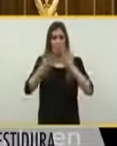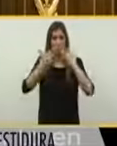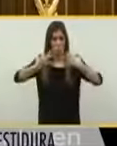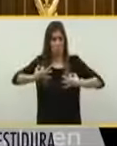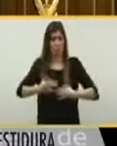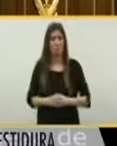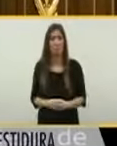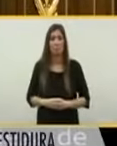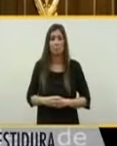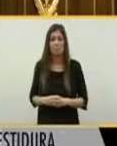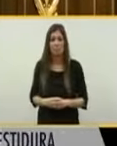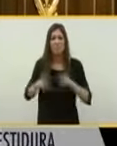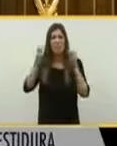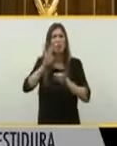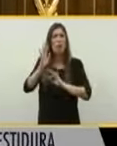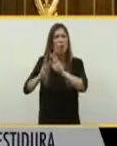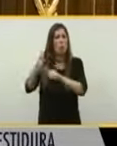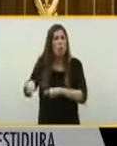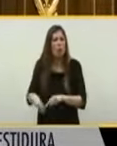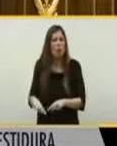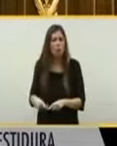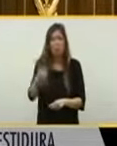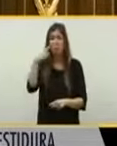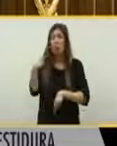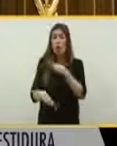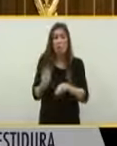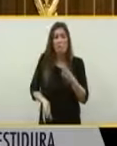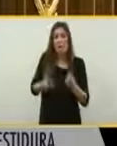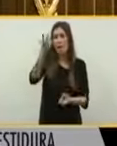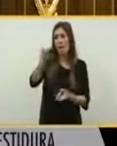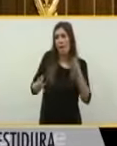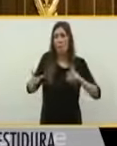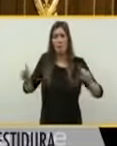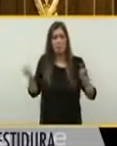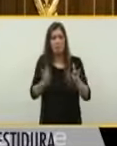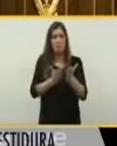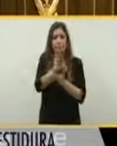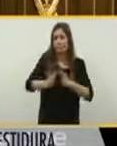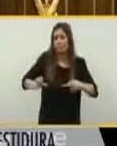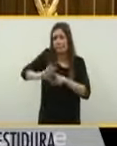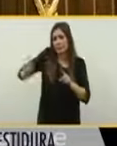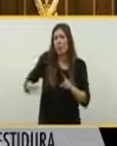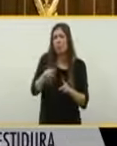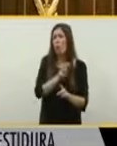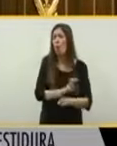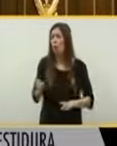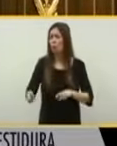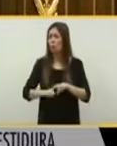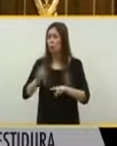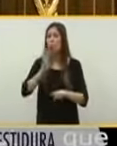Hablo de corrupción, de aquella que vemos a diario en los medios de comunicación, pero también de otra, que hace menos